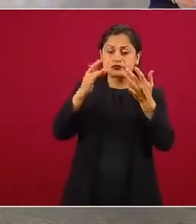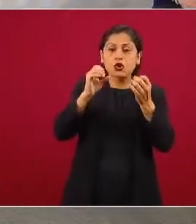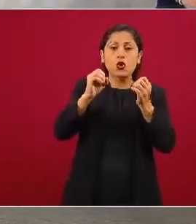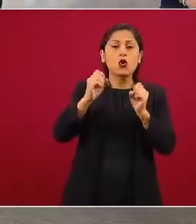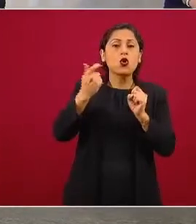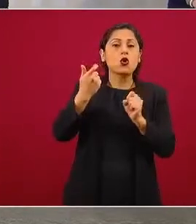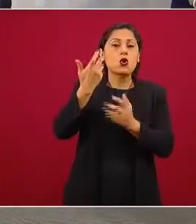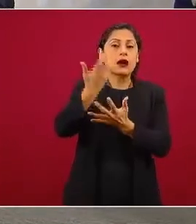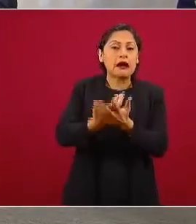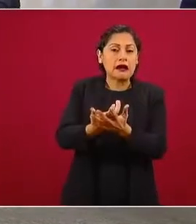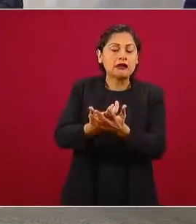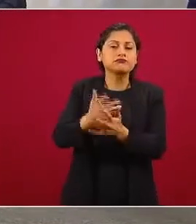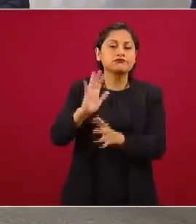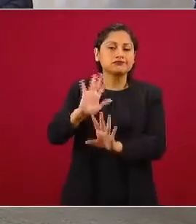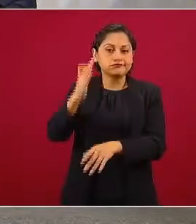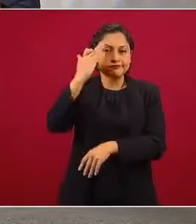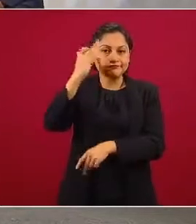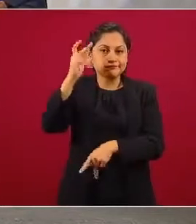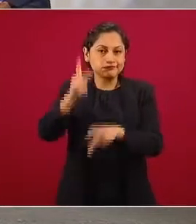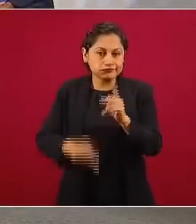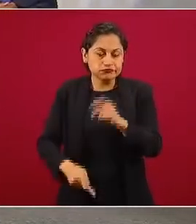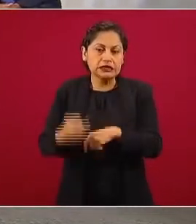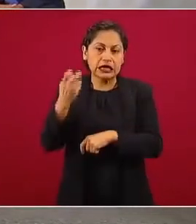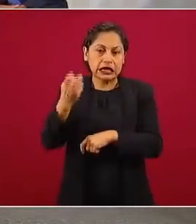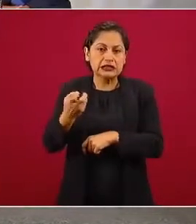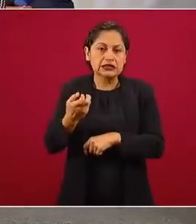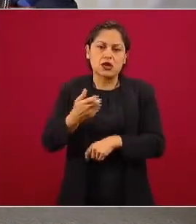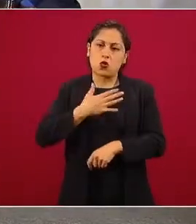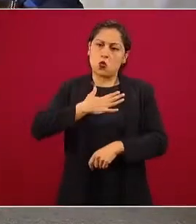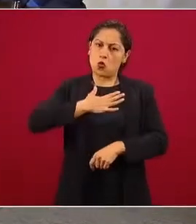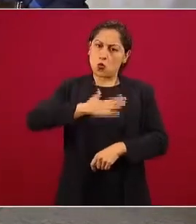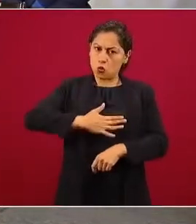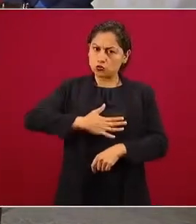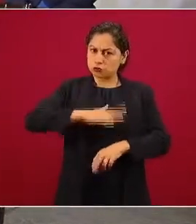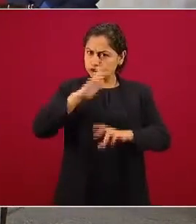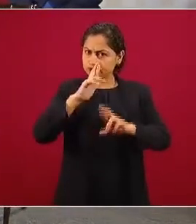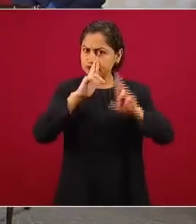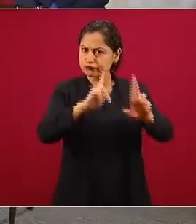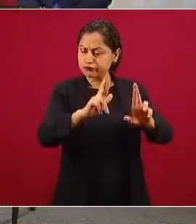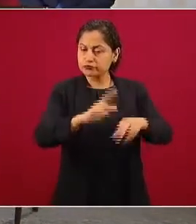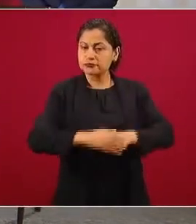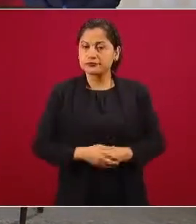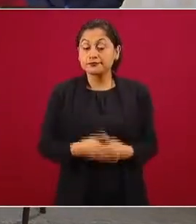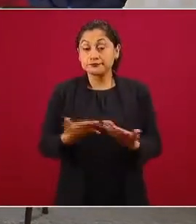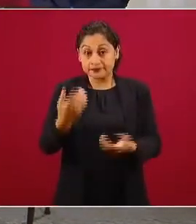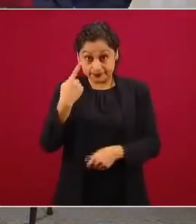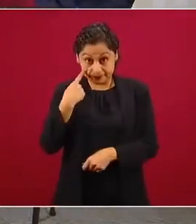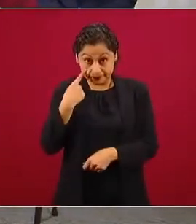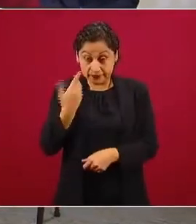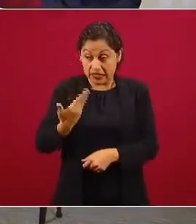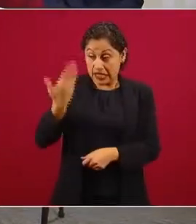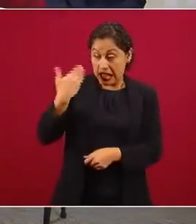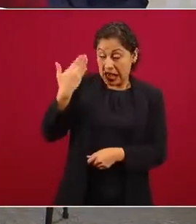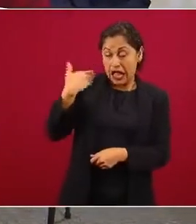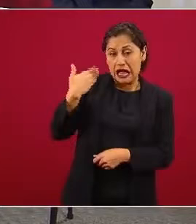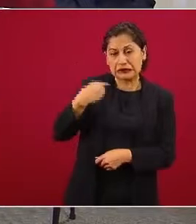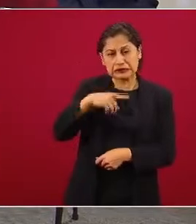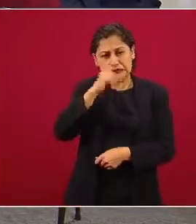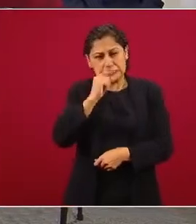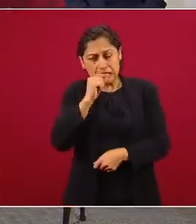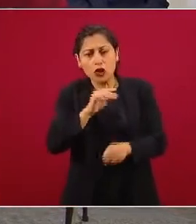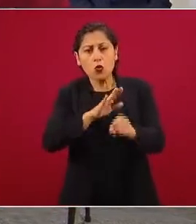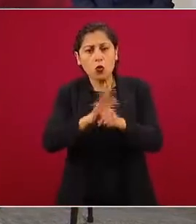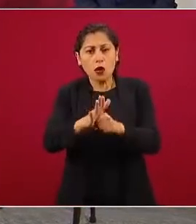un retiro justo, acceso a un retiro digno. ¿Cuáles son las fallas que tenía el sistema actual y que tenemos que corregir? Había